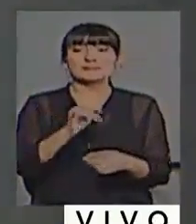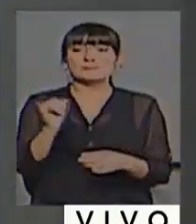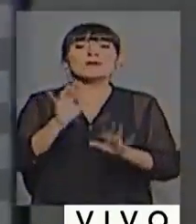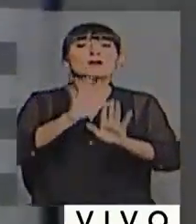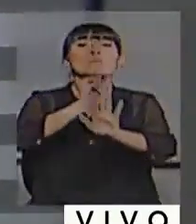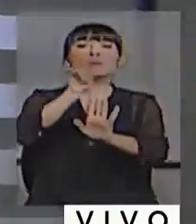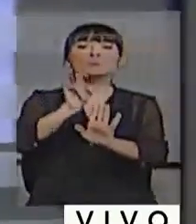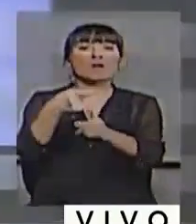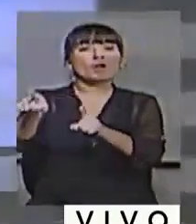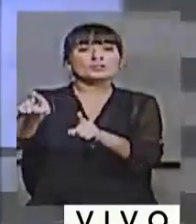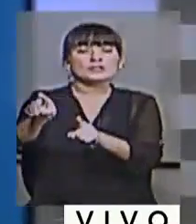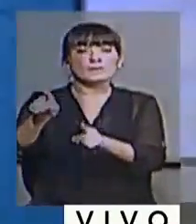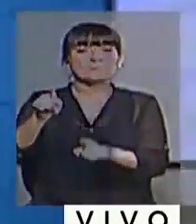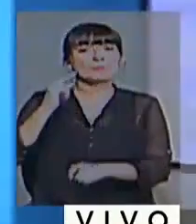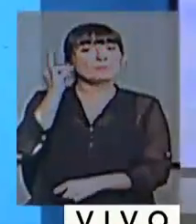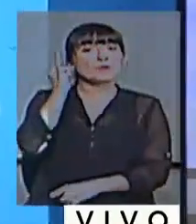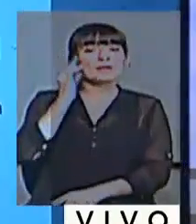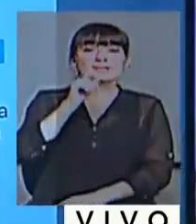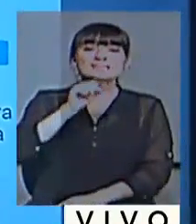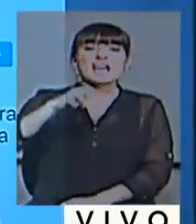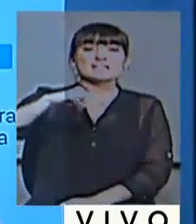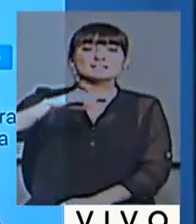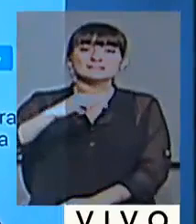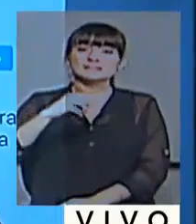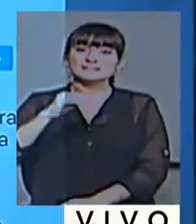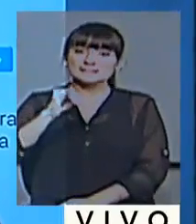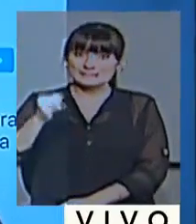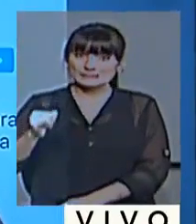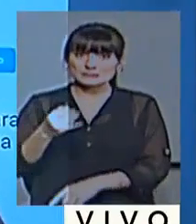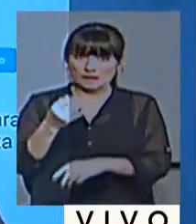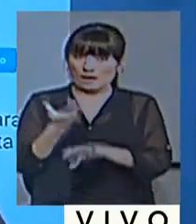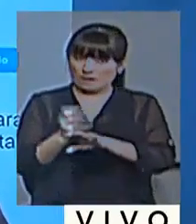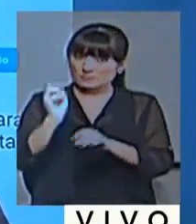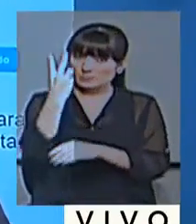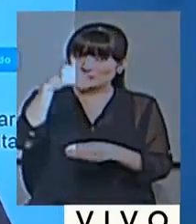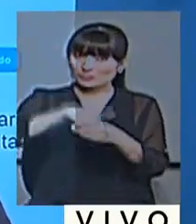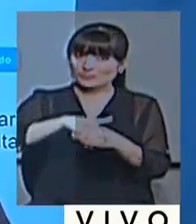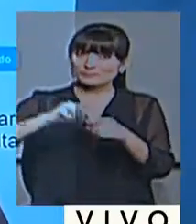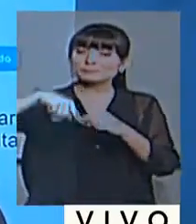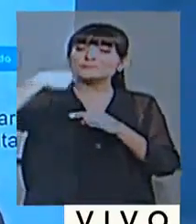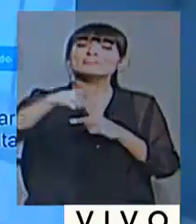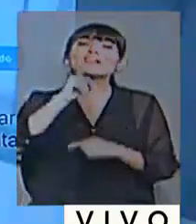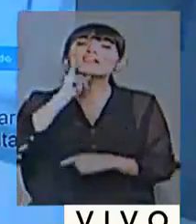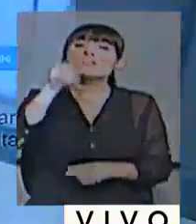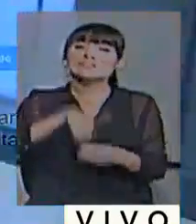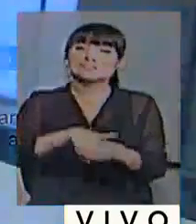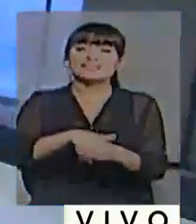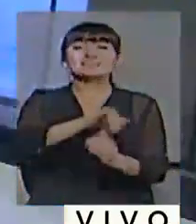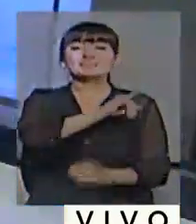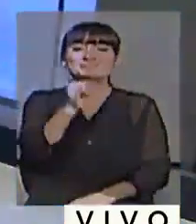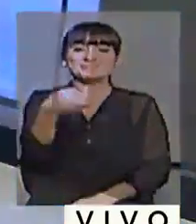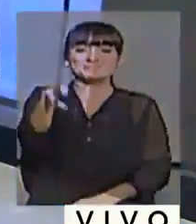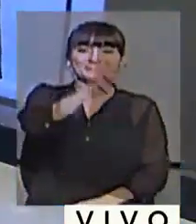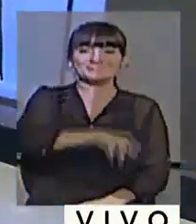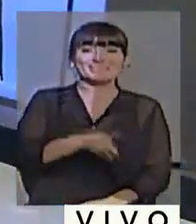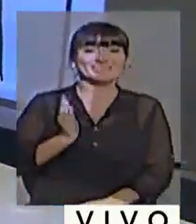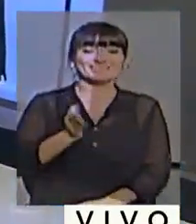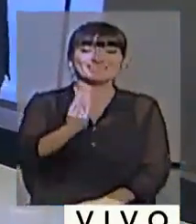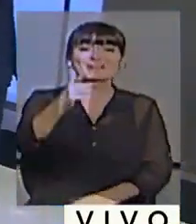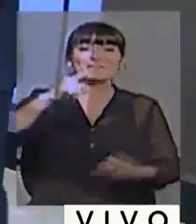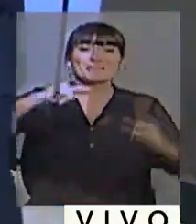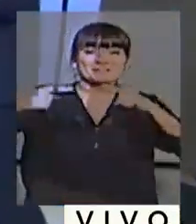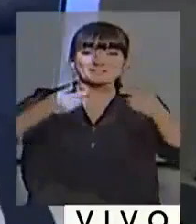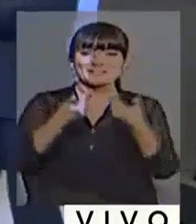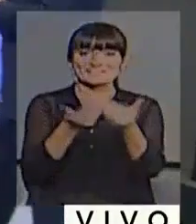queda en la mesa: si Beatriz Sánchez pasa a la segunda vuelta, ¿por quién vota? Ya estamos de vuelta. Seguimos con esta discusión